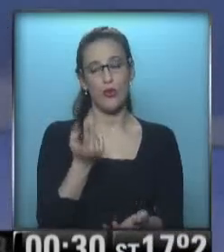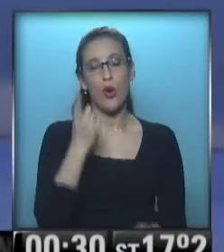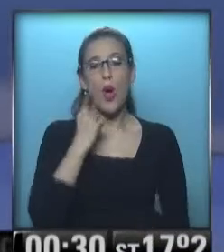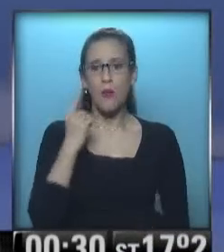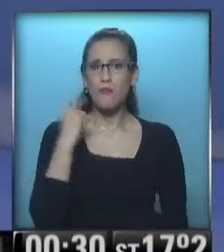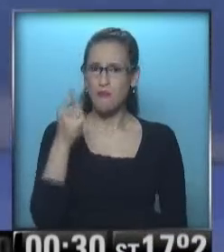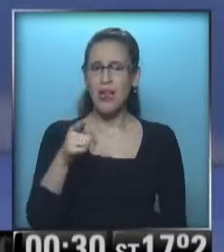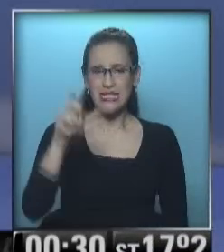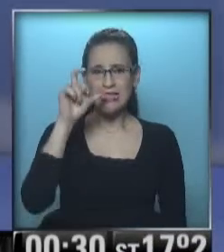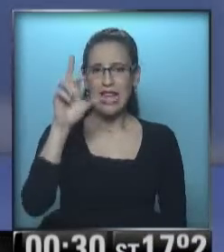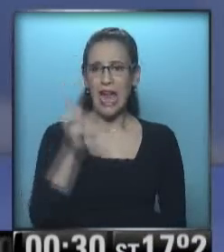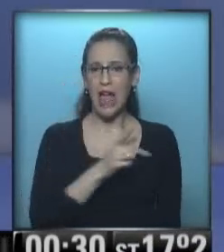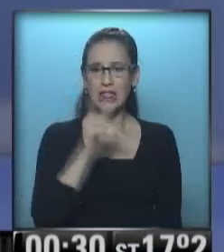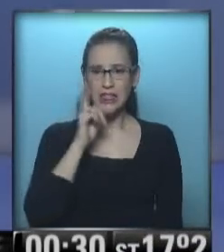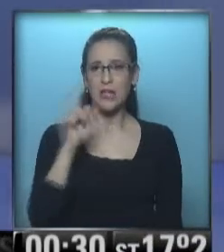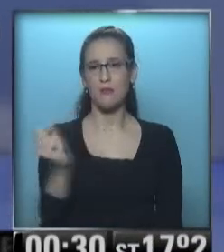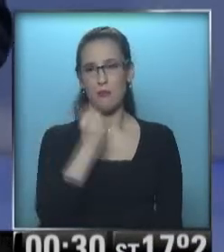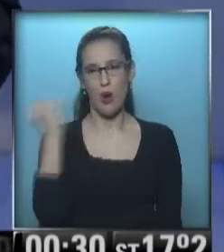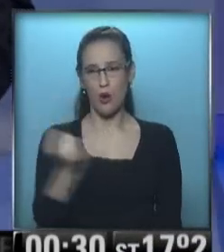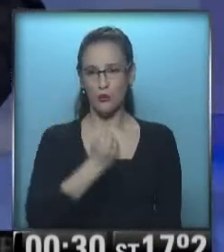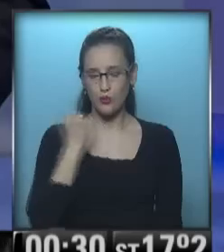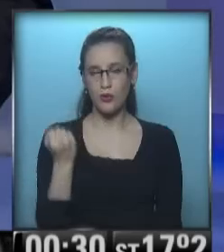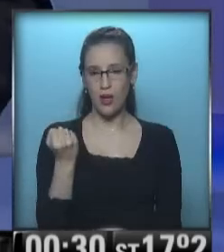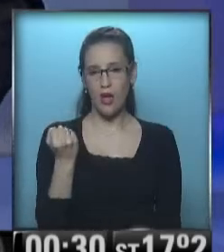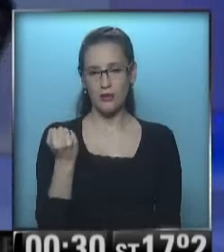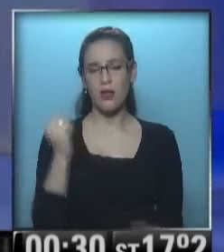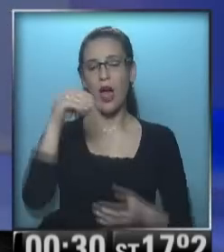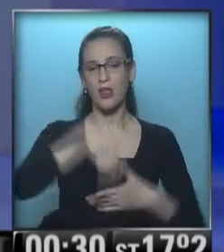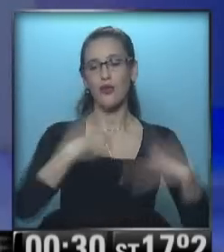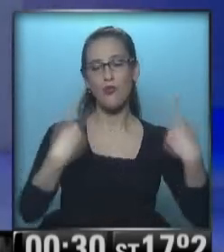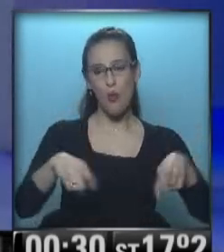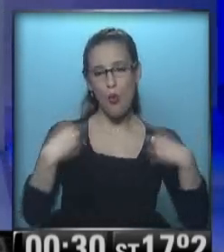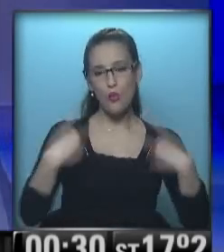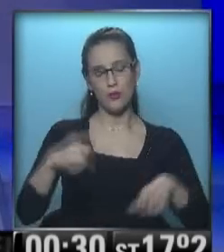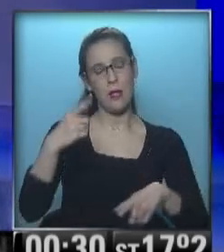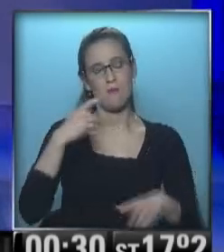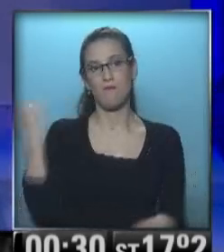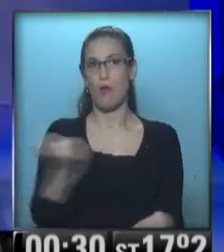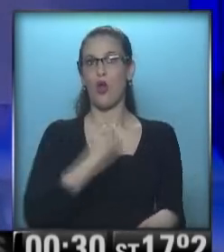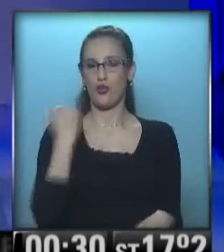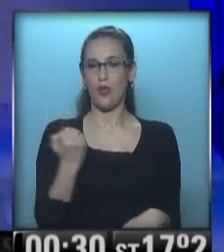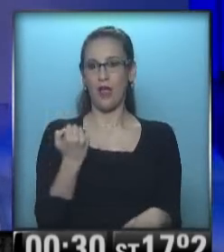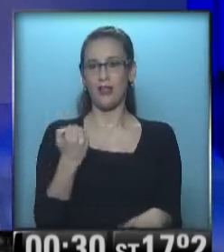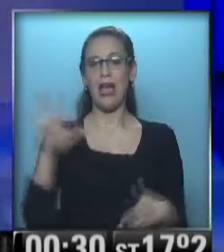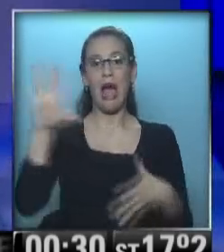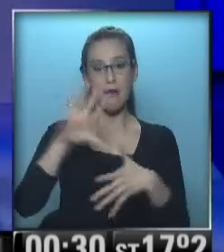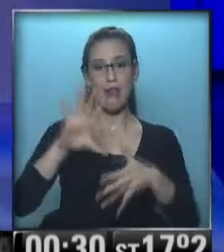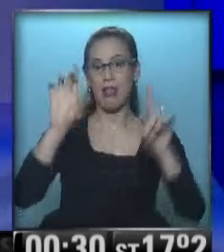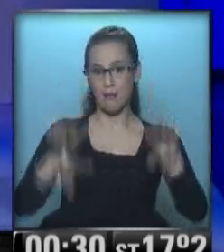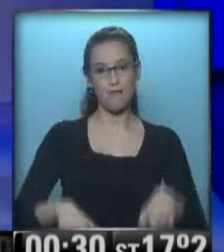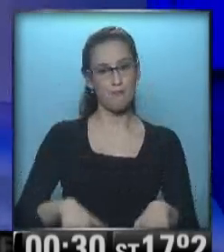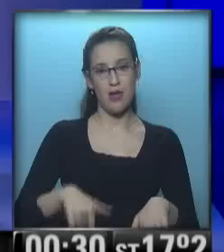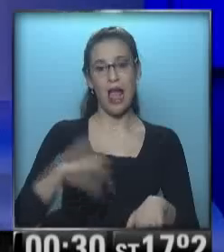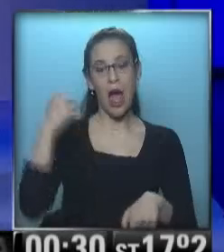sido Gustavo Cerati en la cultura musical argentina y de toda América, sin lugar a dudas. En un ratito